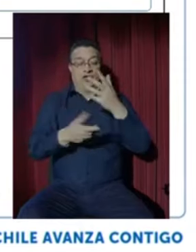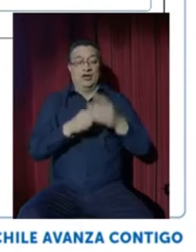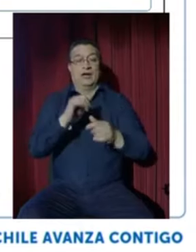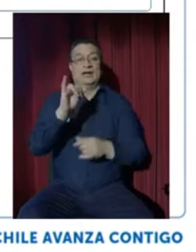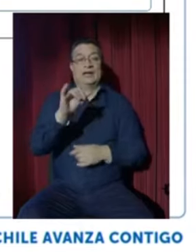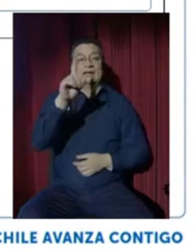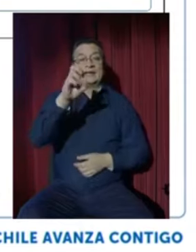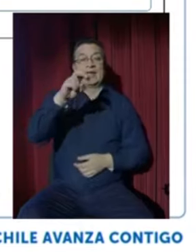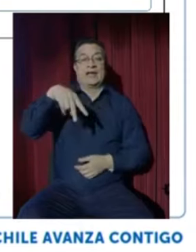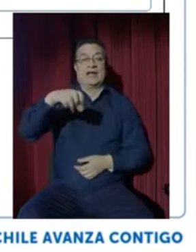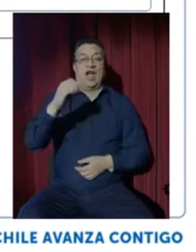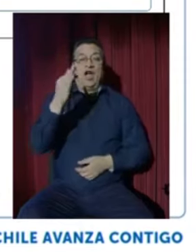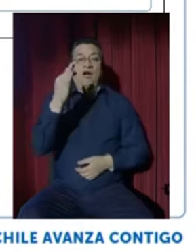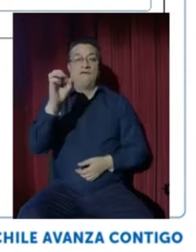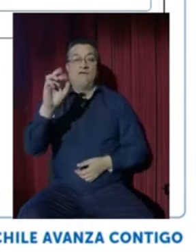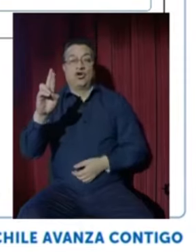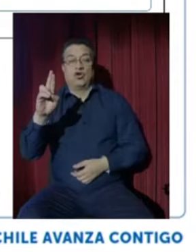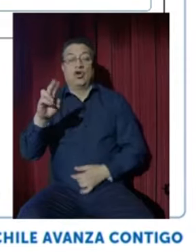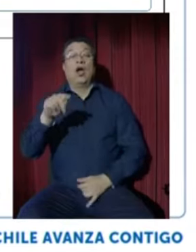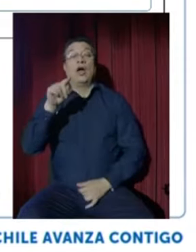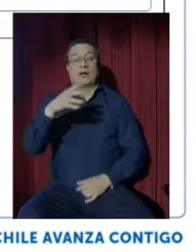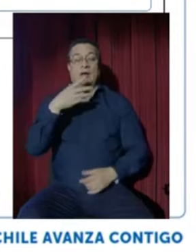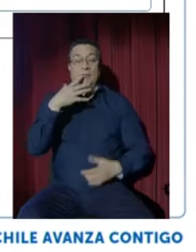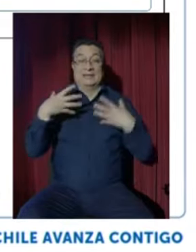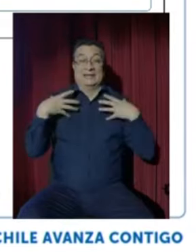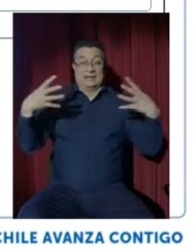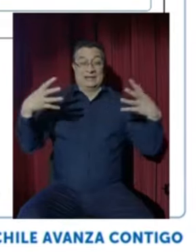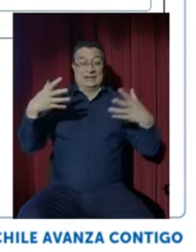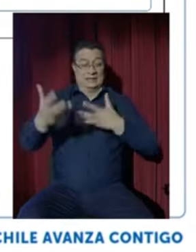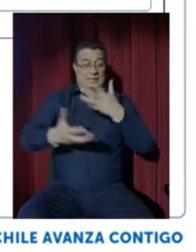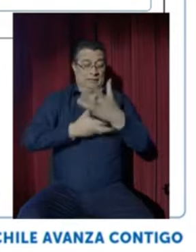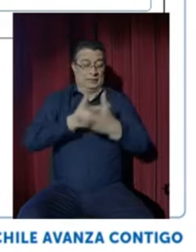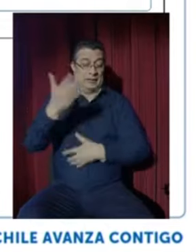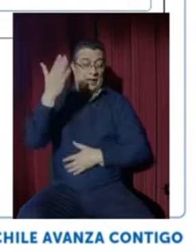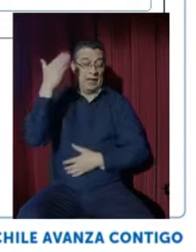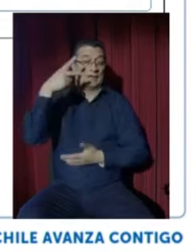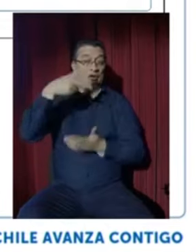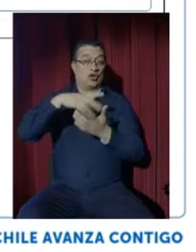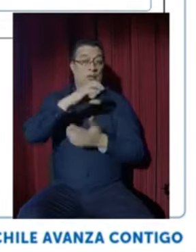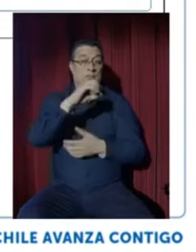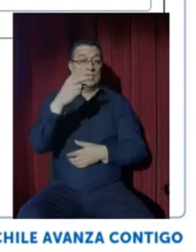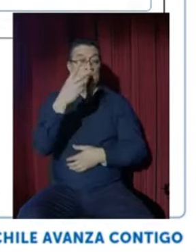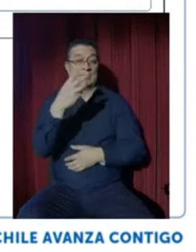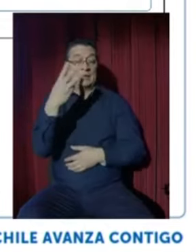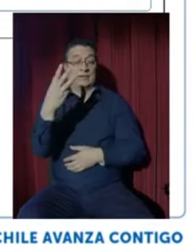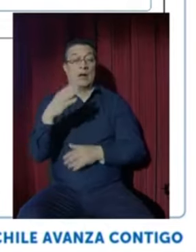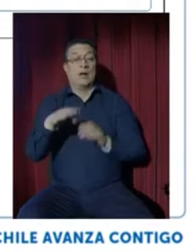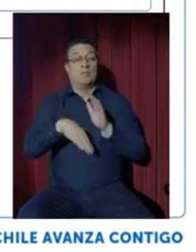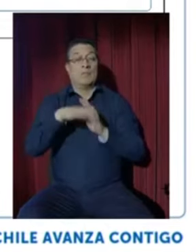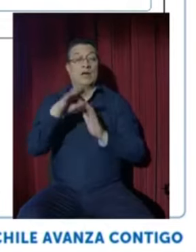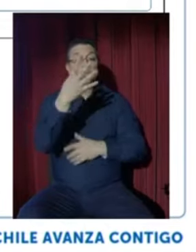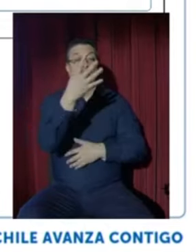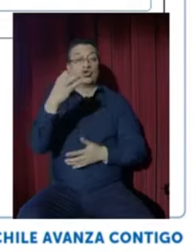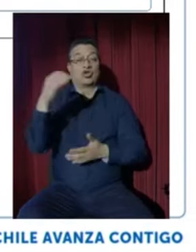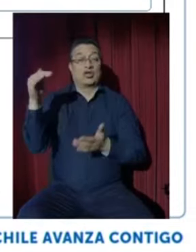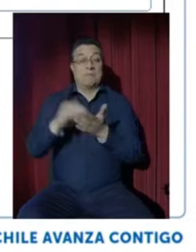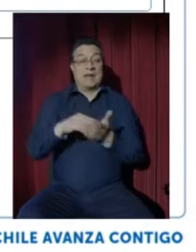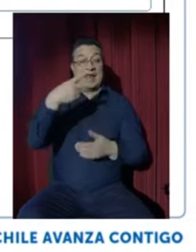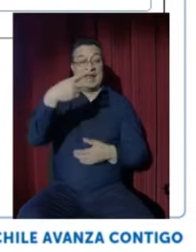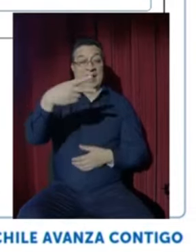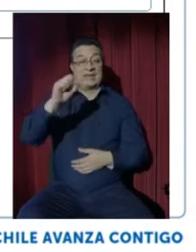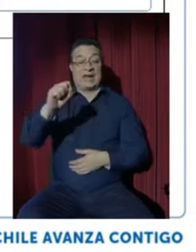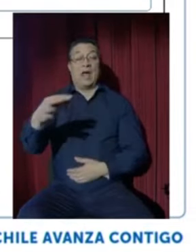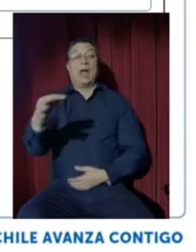eh posterior a los incendios los meain incendios del año 2023 más de 400,000 hectárea el